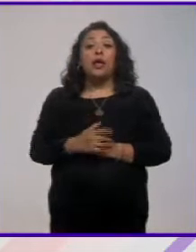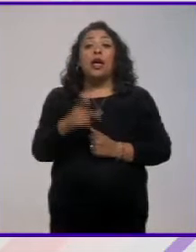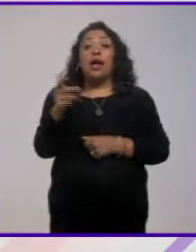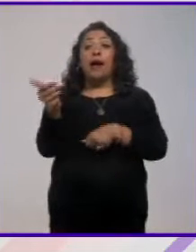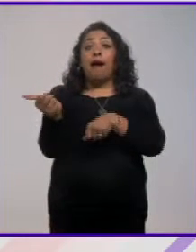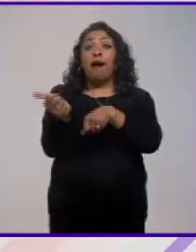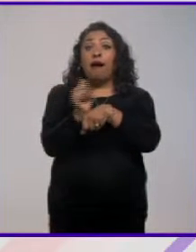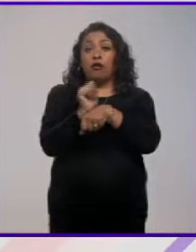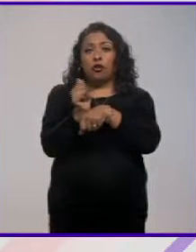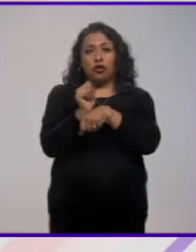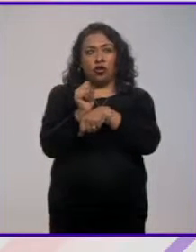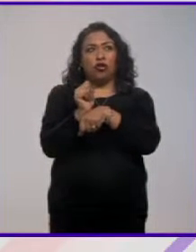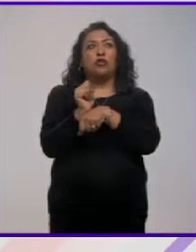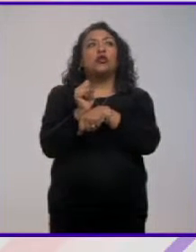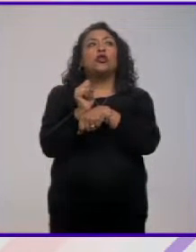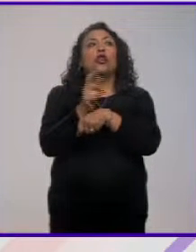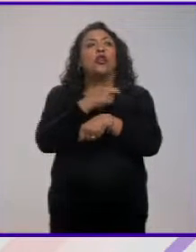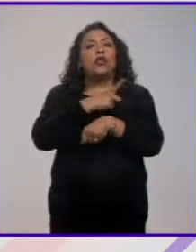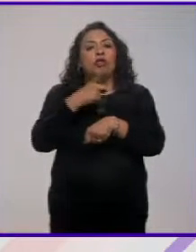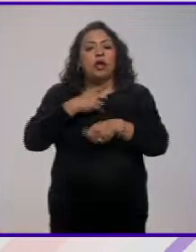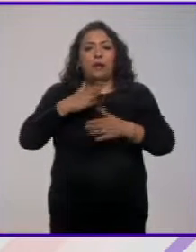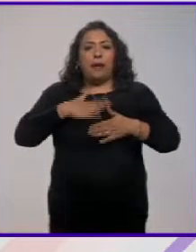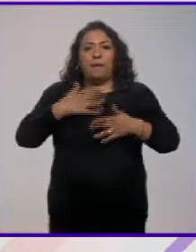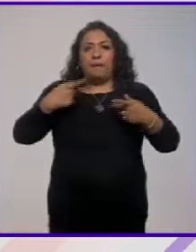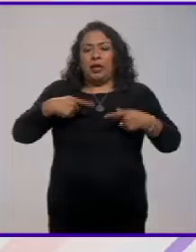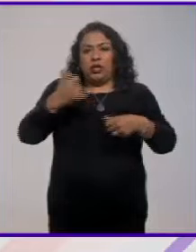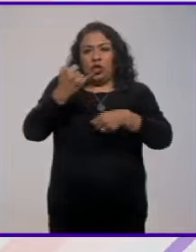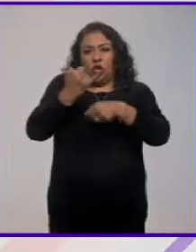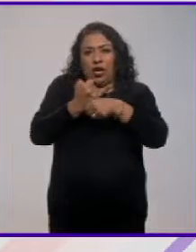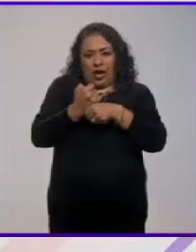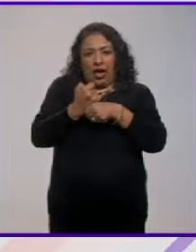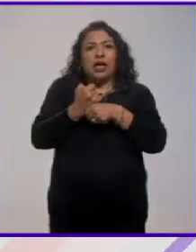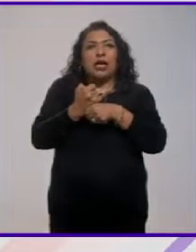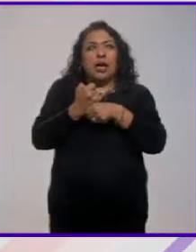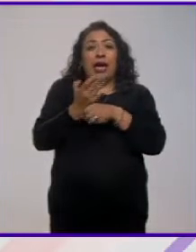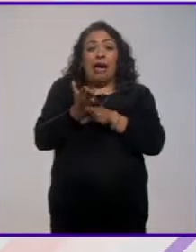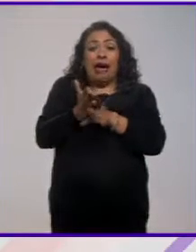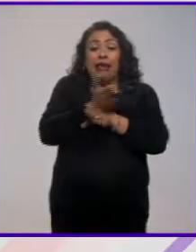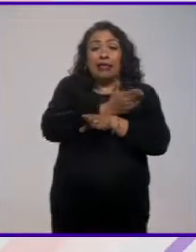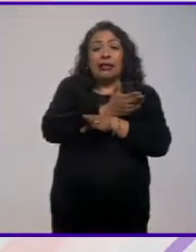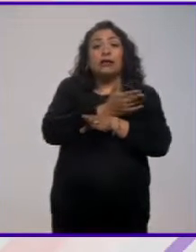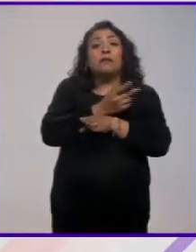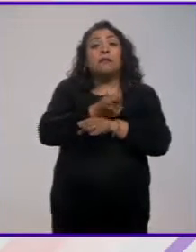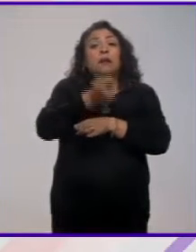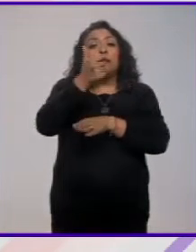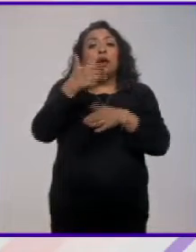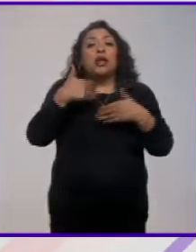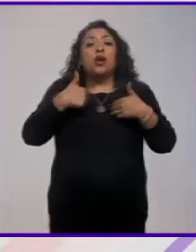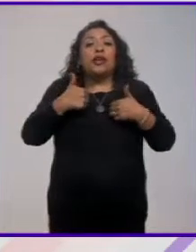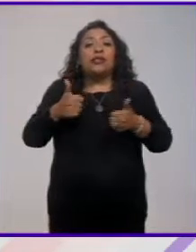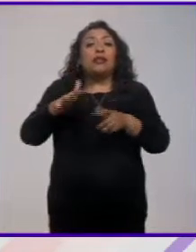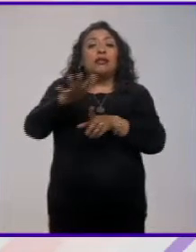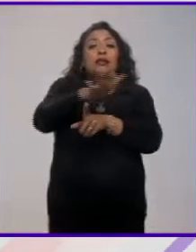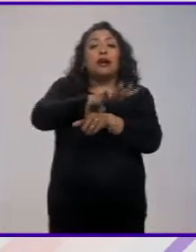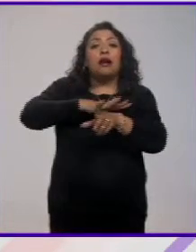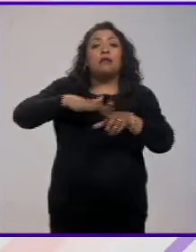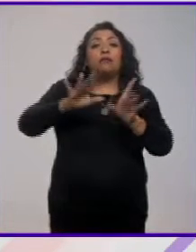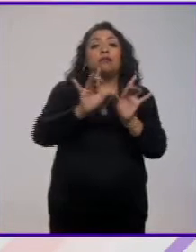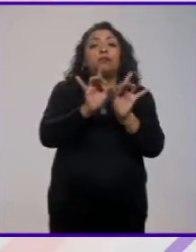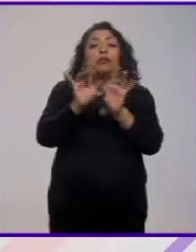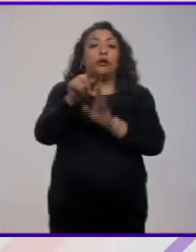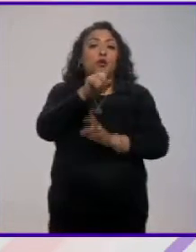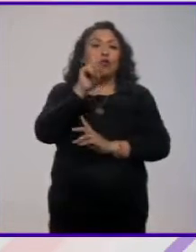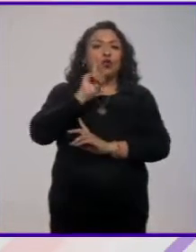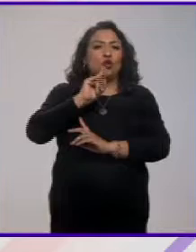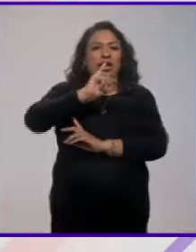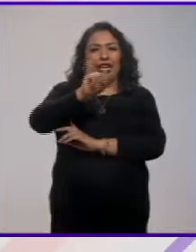actor, antes de crear un personaje, debe entender las situaciones. Julieta,